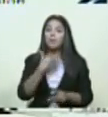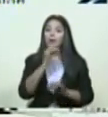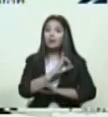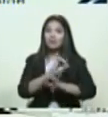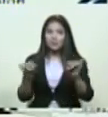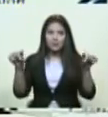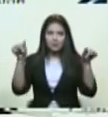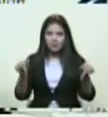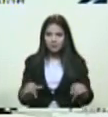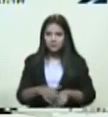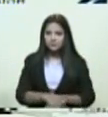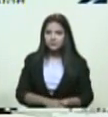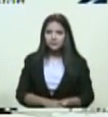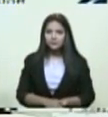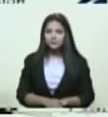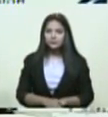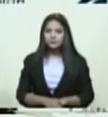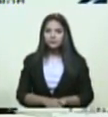terminar,